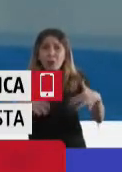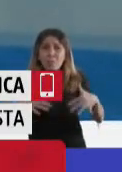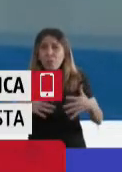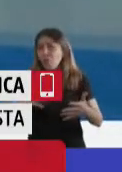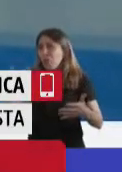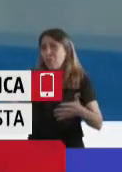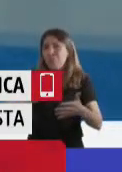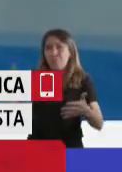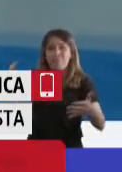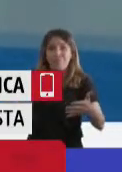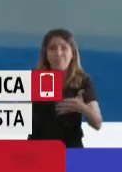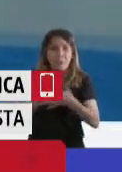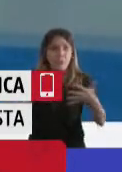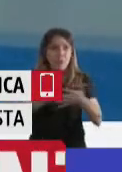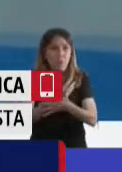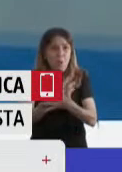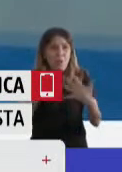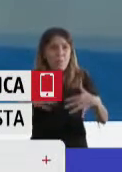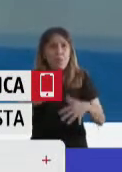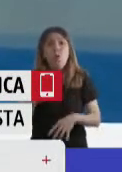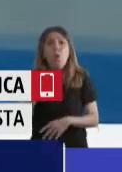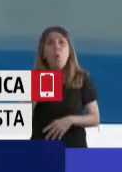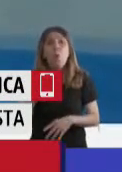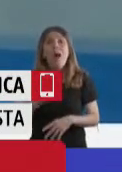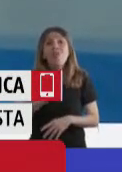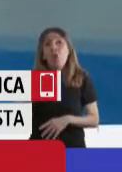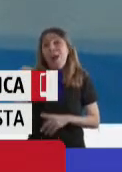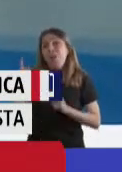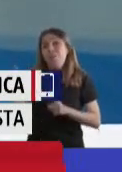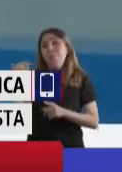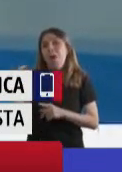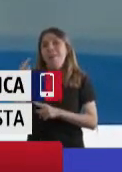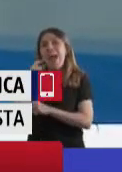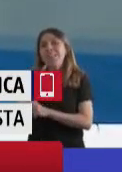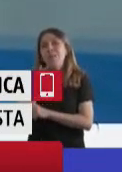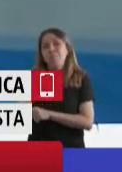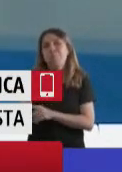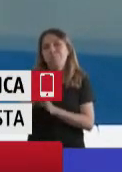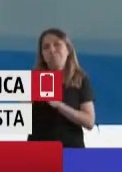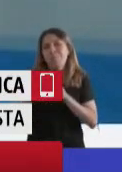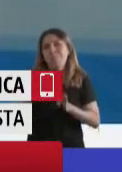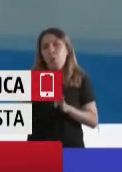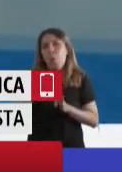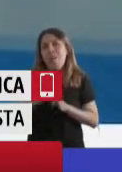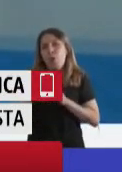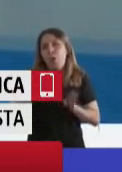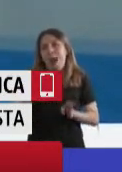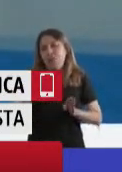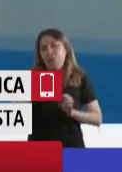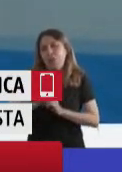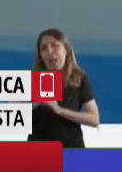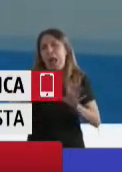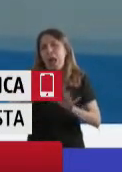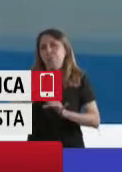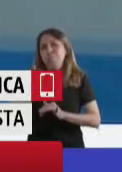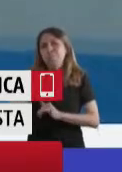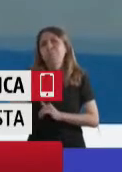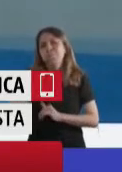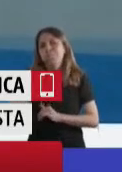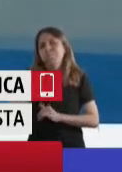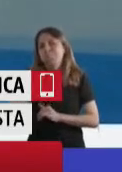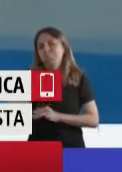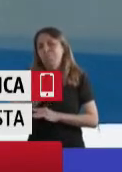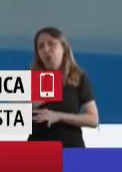Bueno, ¿qué va a hacer? El trabajo nuestro. Él en junio del 2019 estaba en plena campaña electoral,